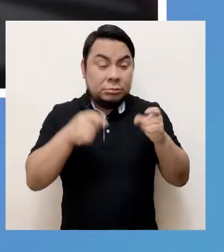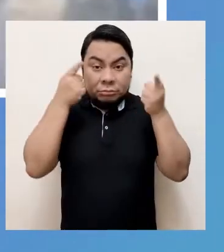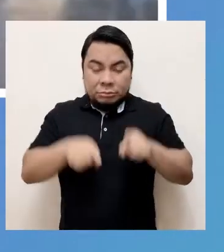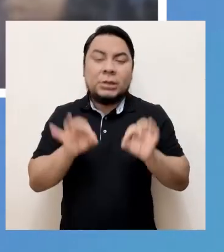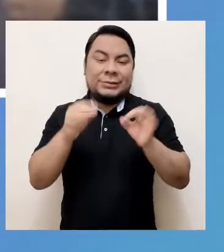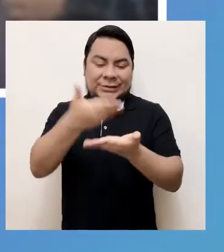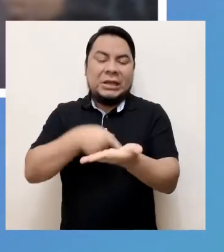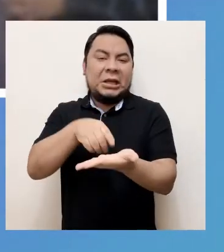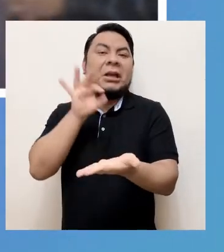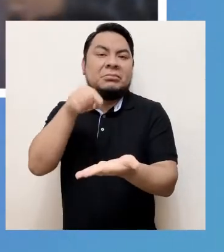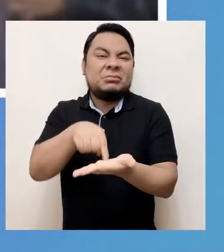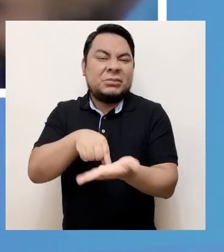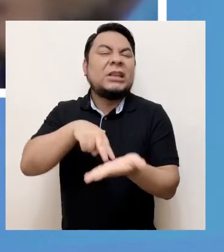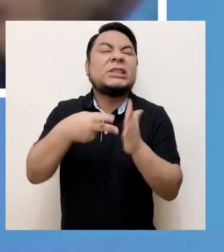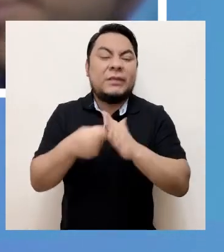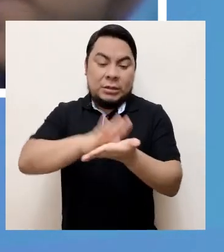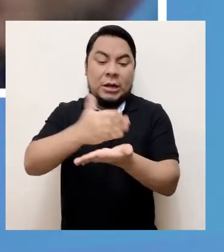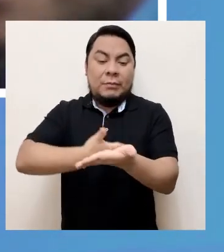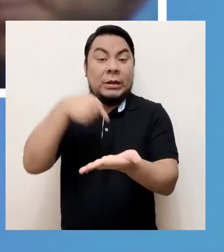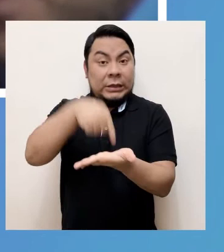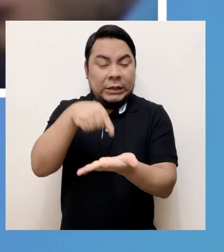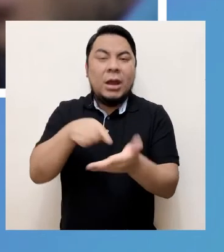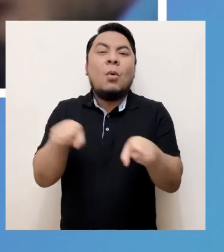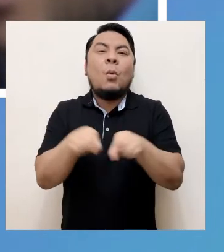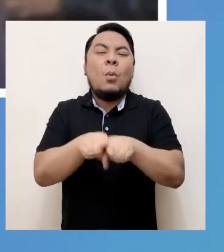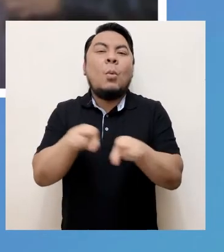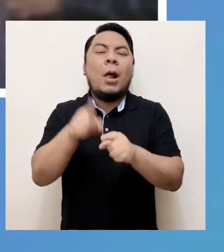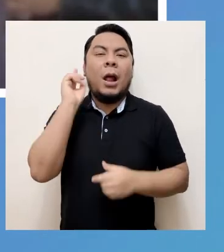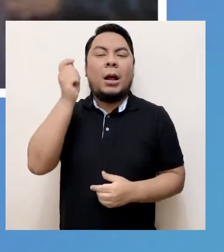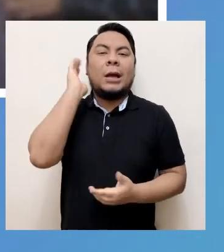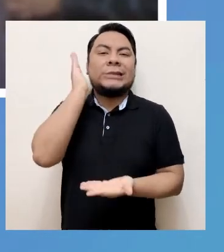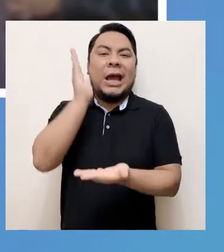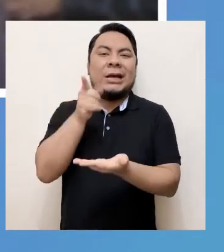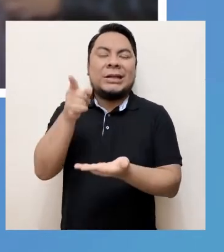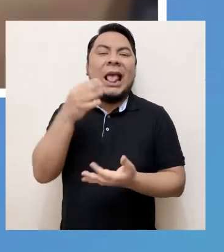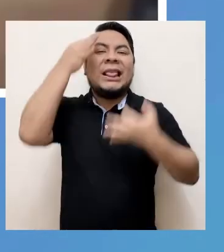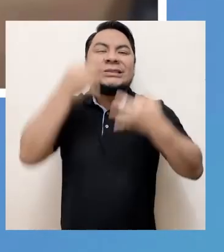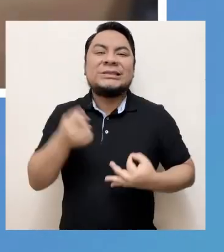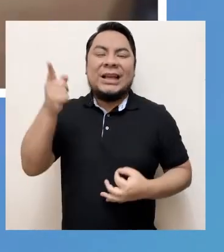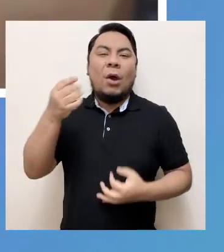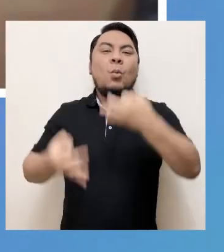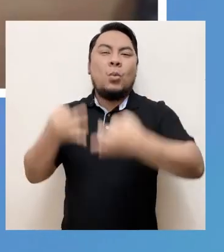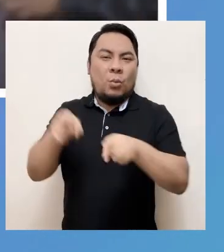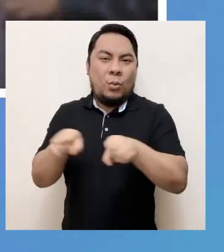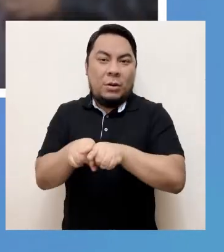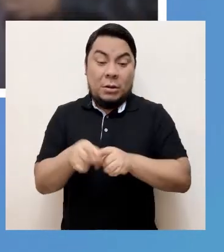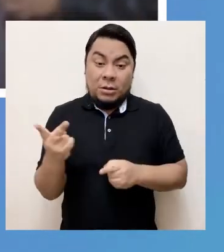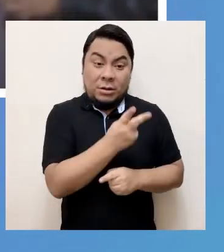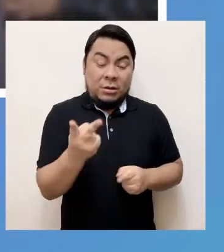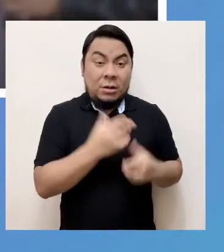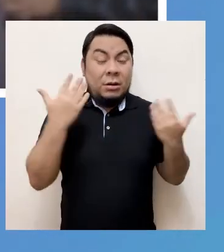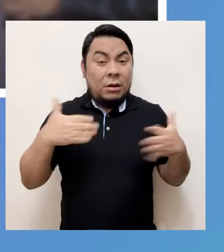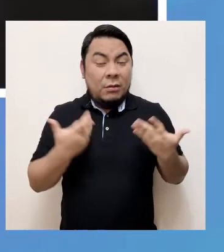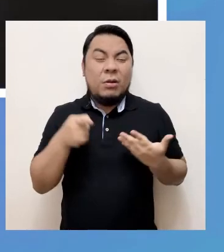título ejecutivo. ¿Qué quiere decir? Que es un documento que es similar a una sentencia judicial. Caso de incumplimiento, las partes